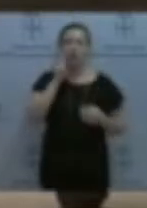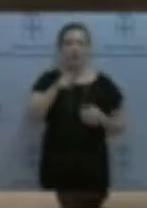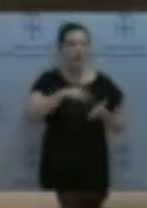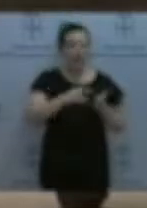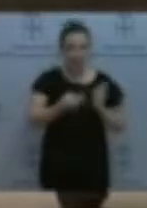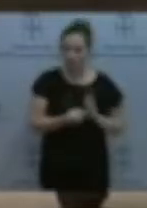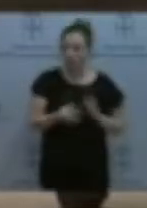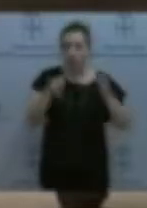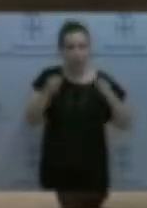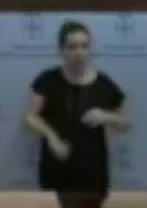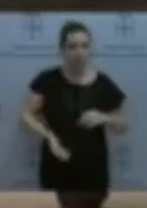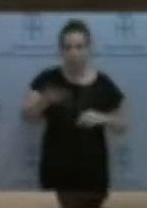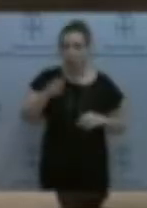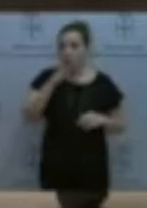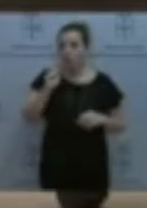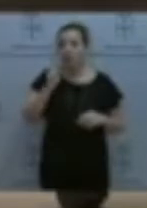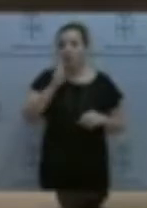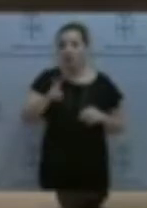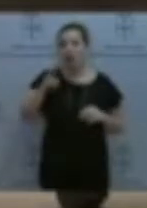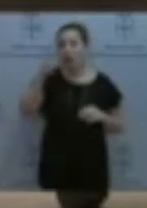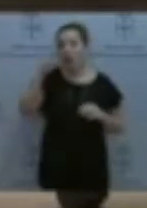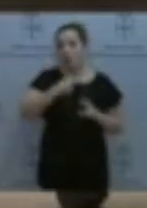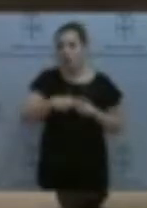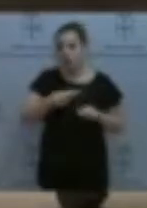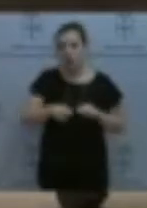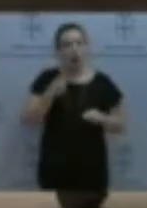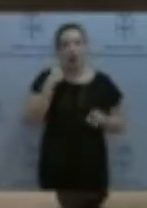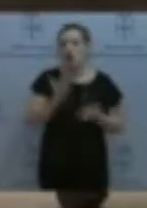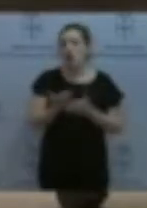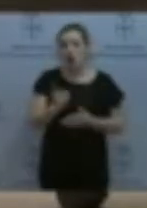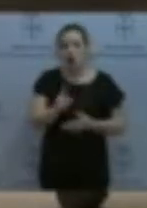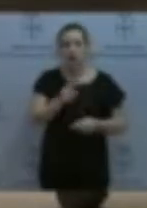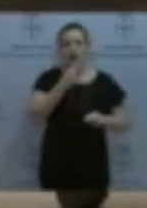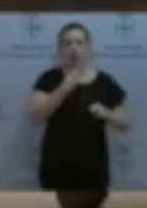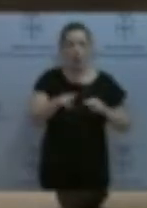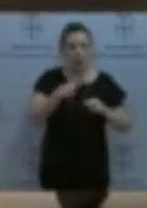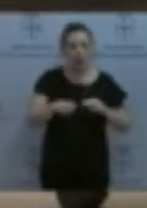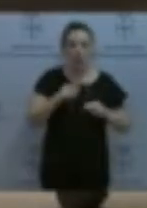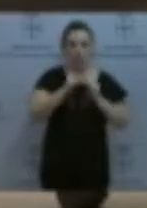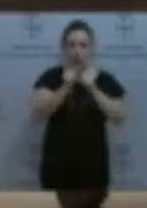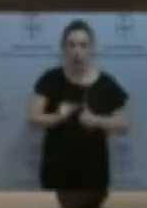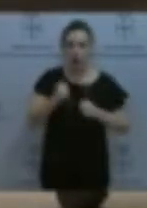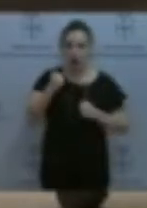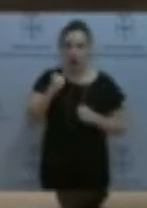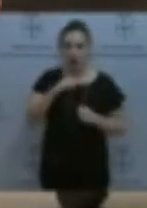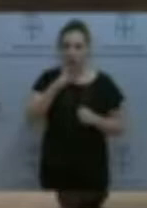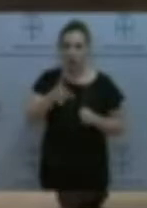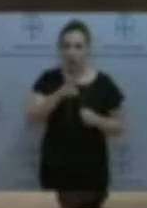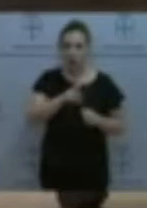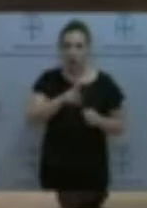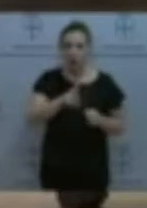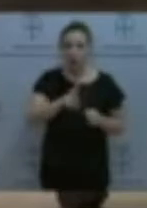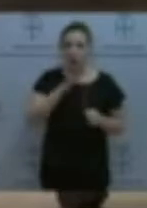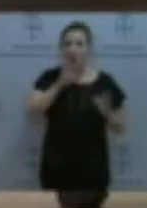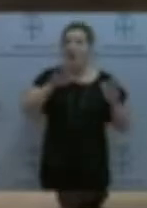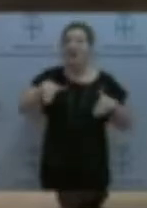no justifica la polémica que hay en torno al modelo energético, porque aquí los únicos que duermen a piernas sueltas son las eléctricas. Y en ese sentido, yo